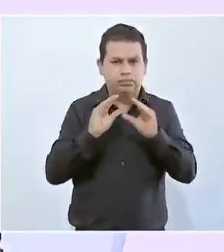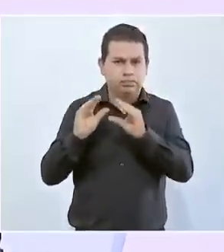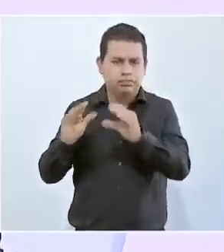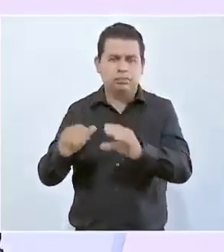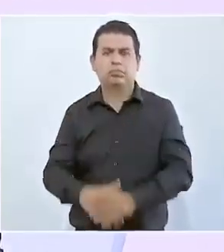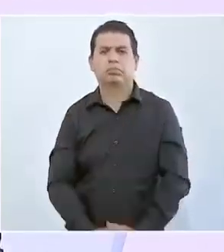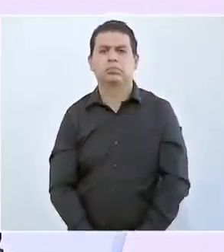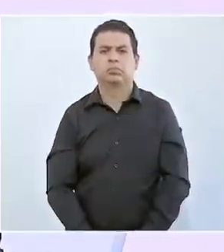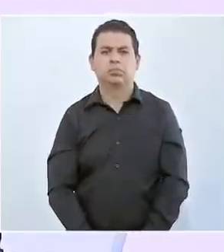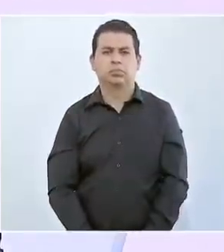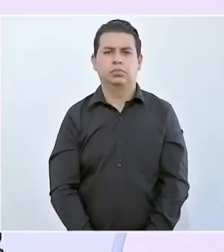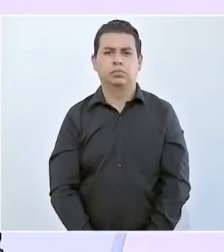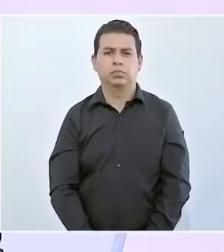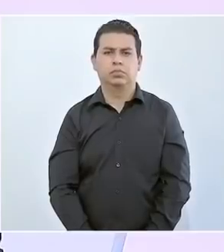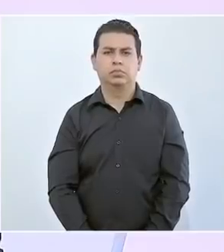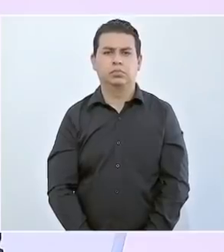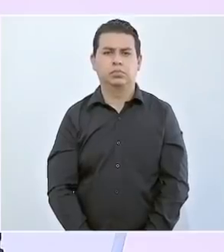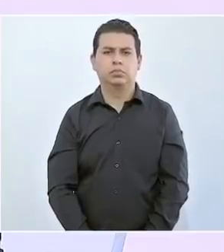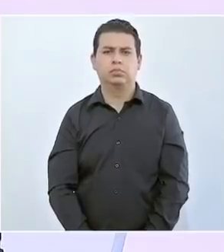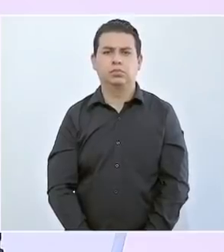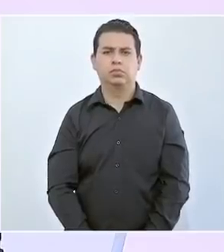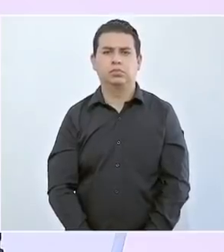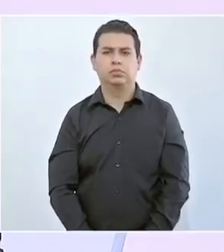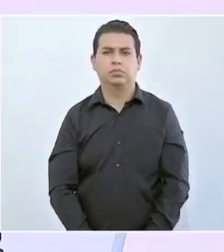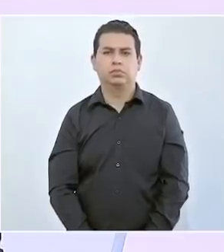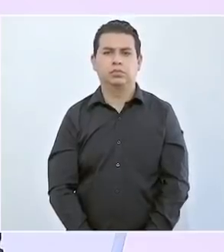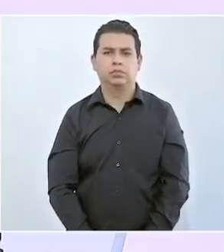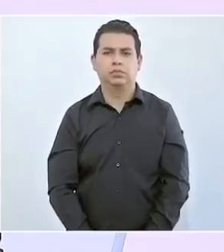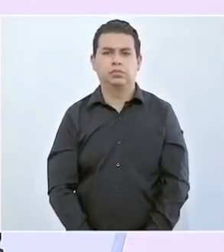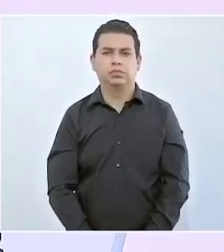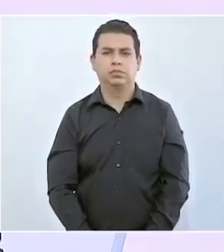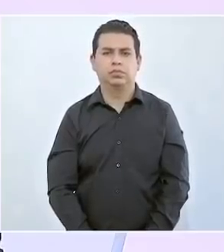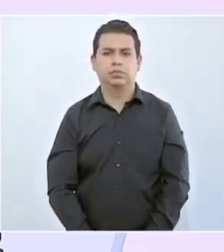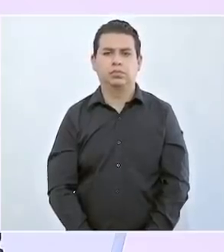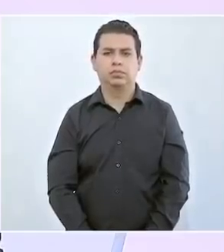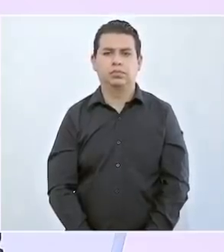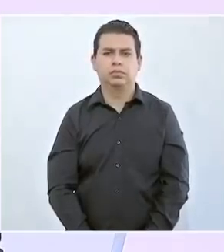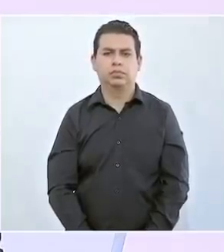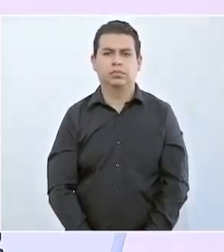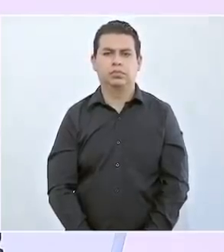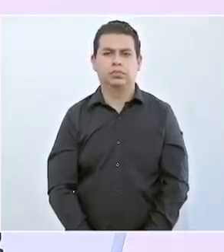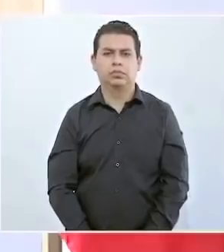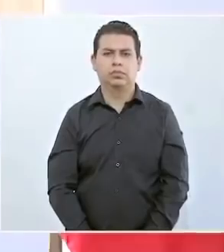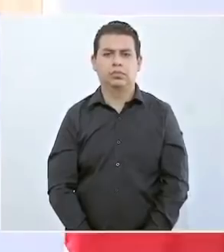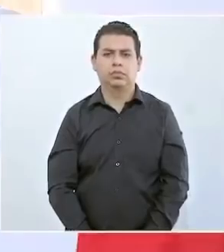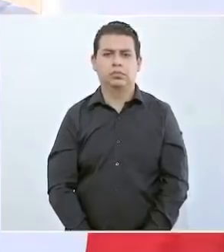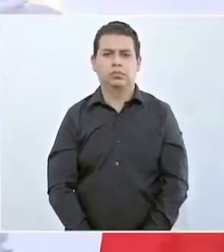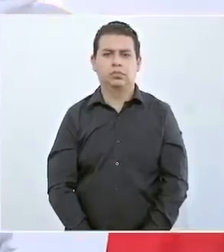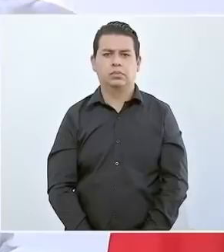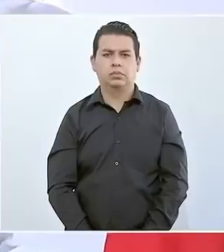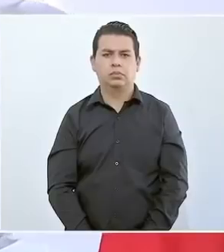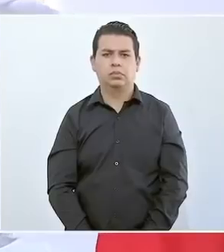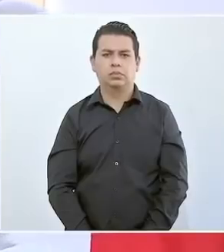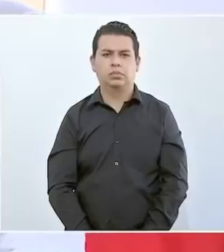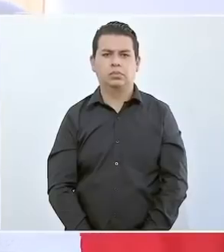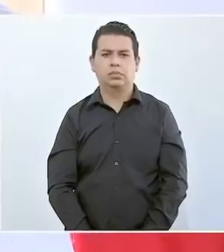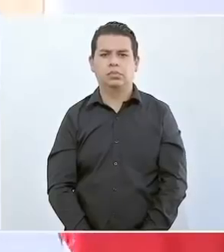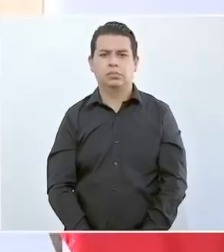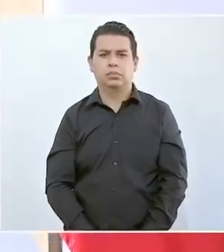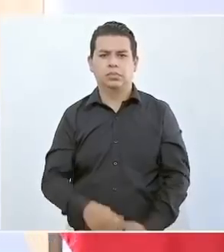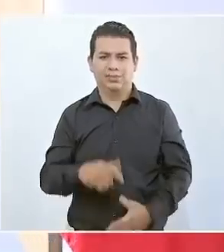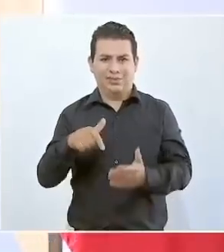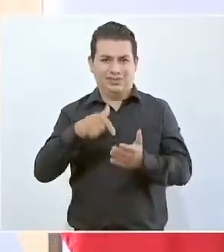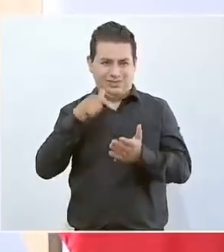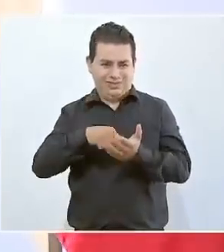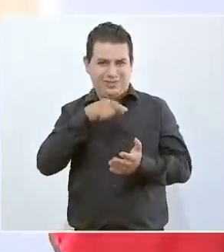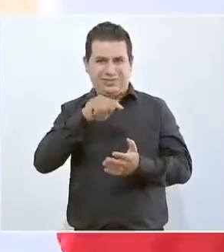parafraseando a Silvio Rodríguez, decía en Tuxtepec, que si la